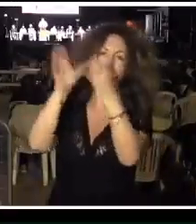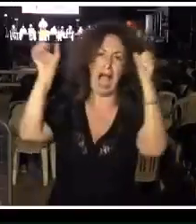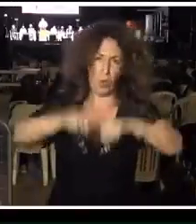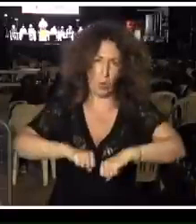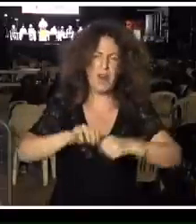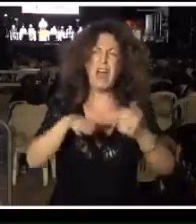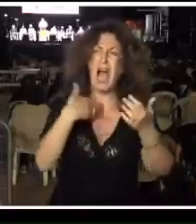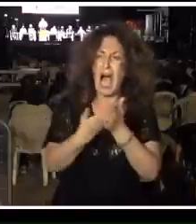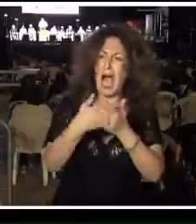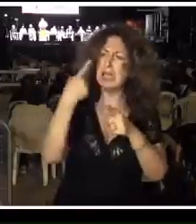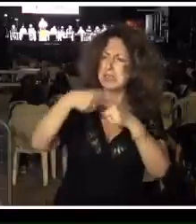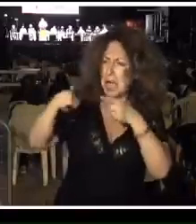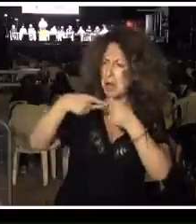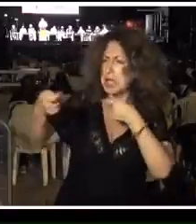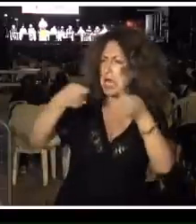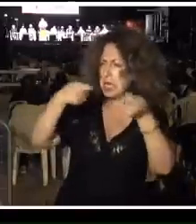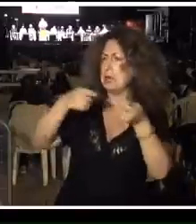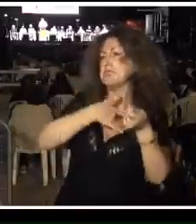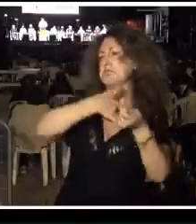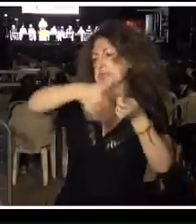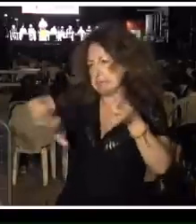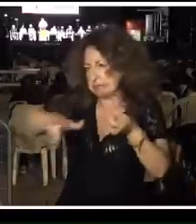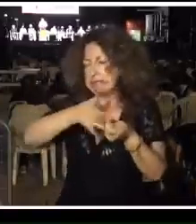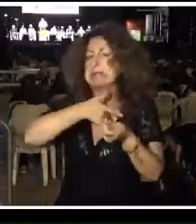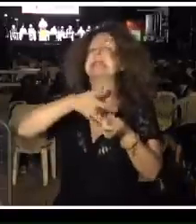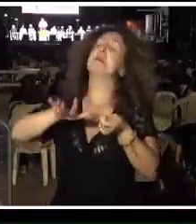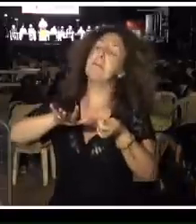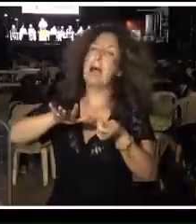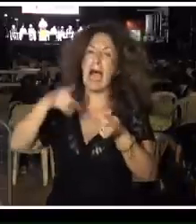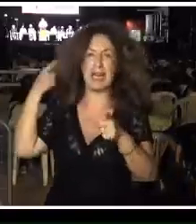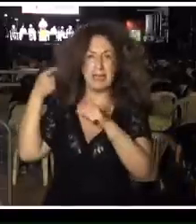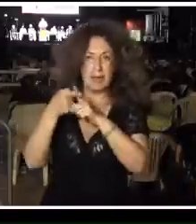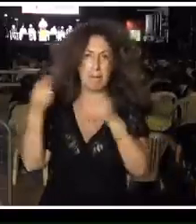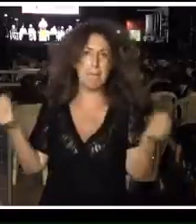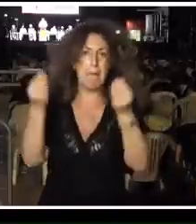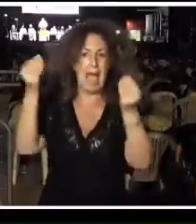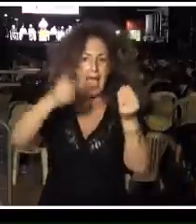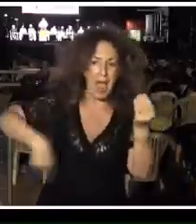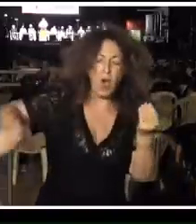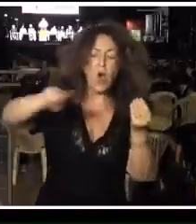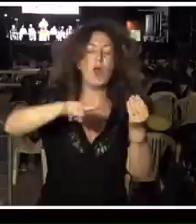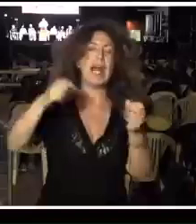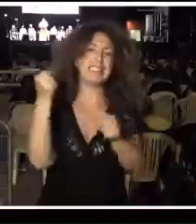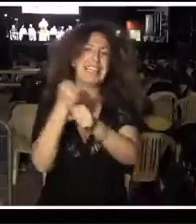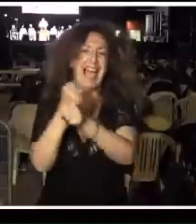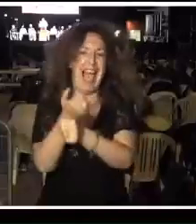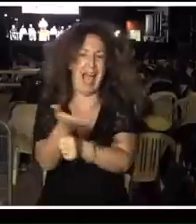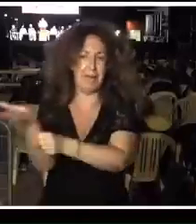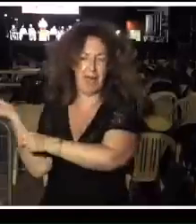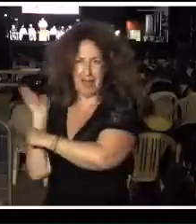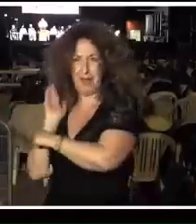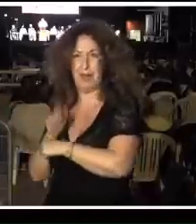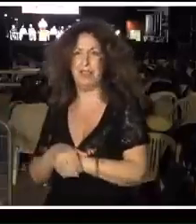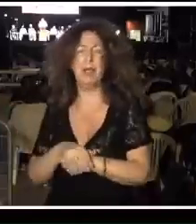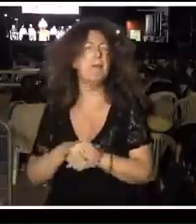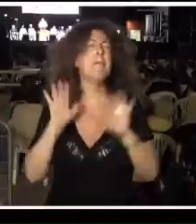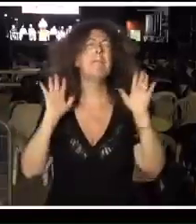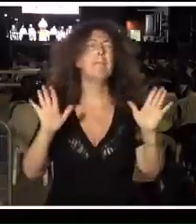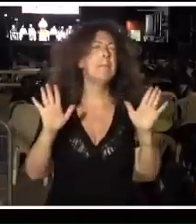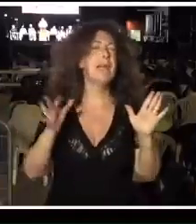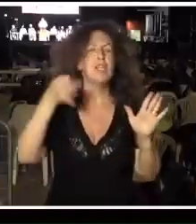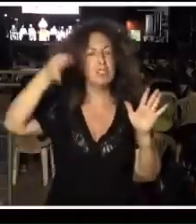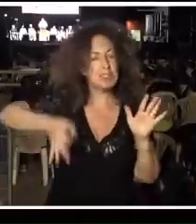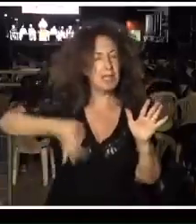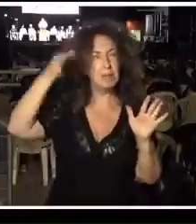cediendo en sus reivindicaciones para mejorar las condiciones de vida de la clase trabajadora, pero sin renunciar nunca